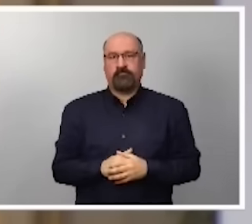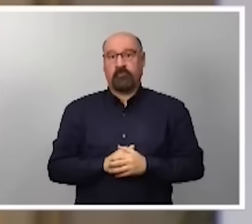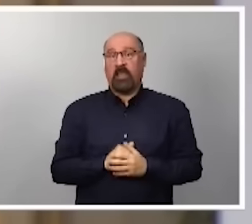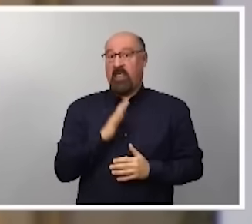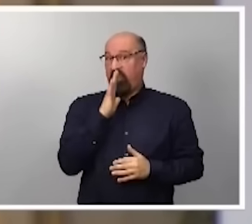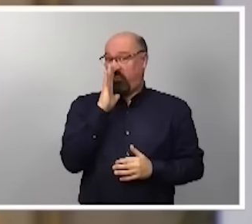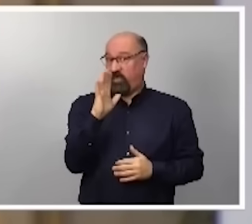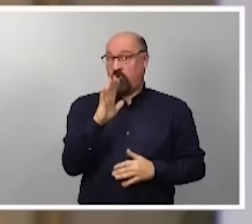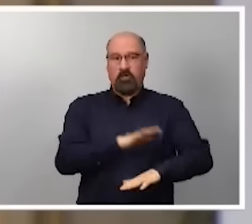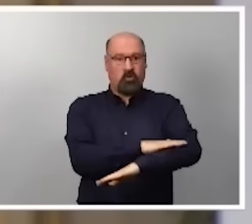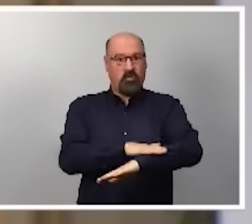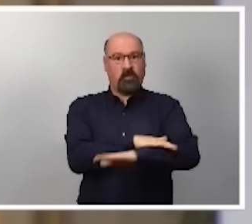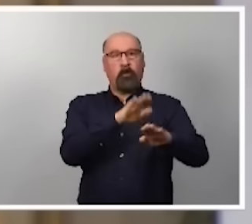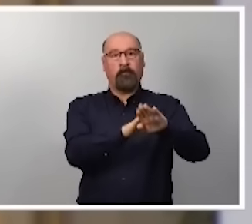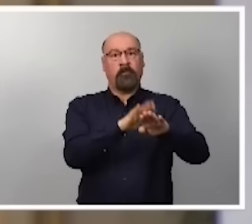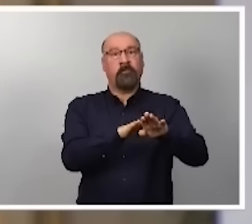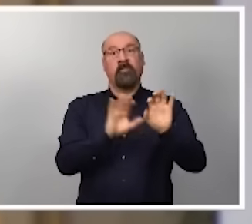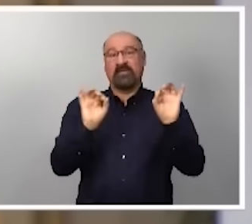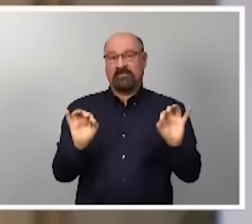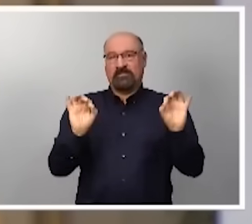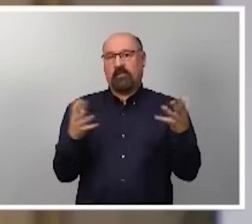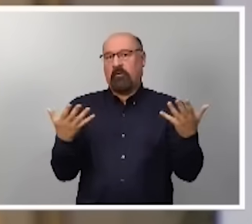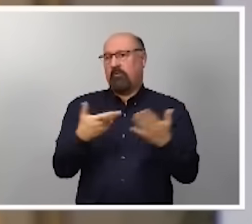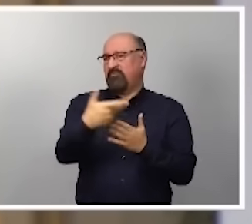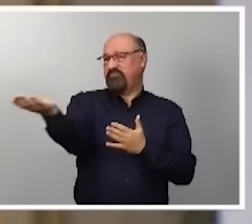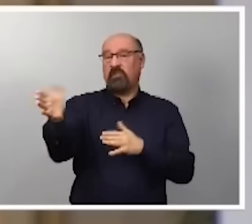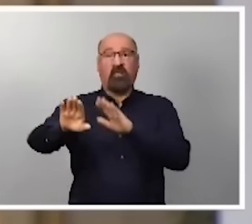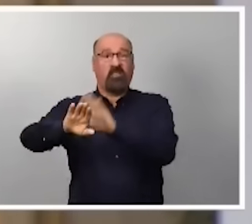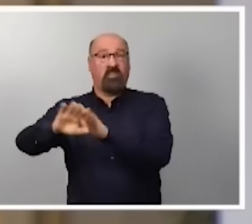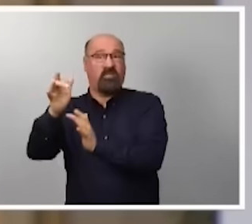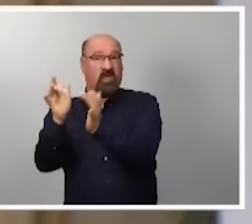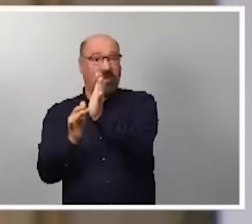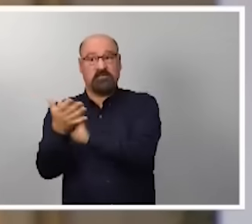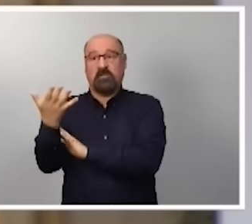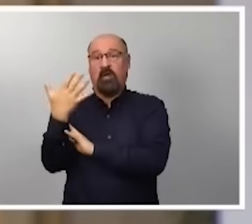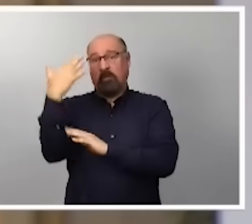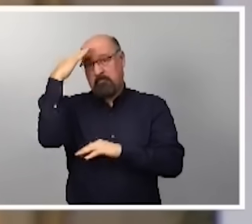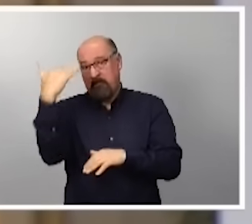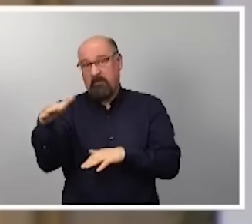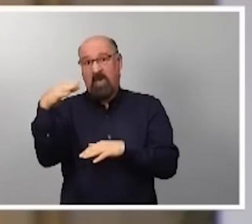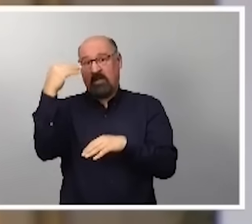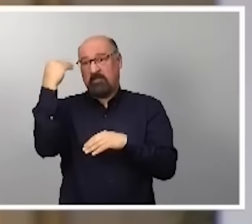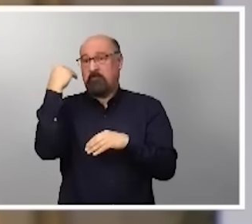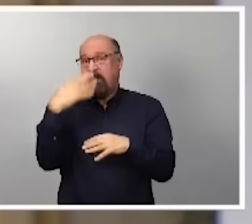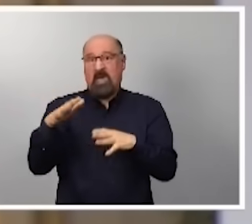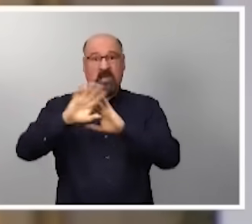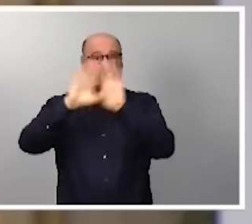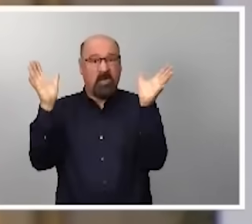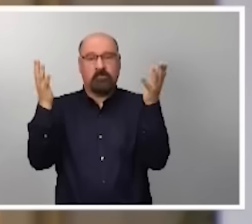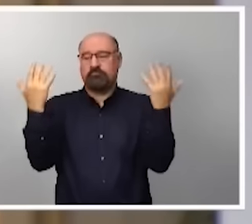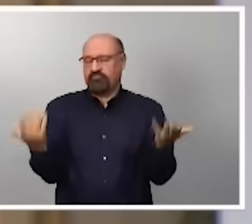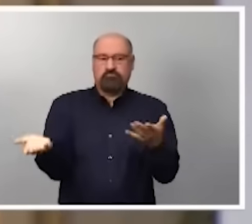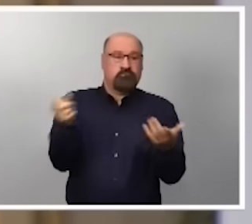progresista, frente a cada profecía catastrofista, se ha impuesto un dato positivo. La España de hoy es una